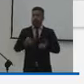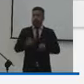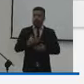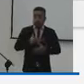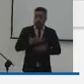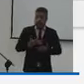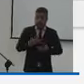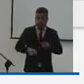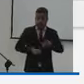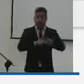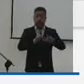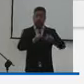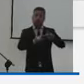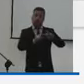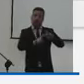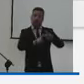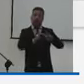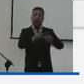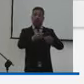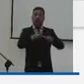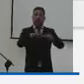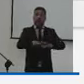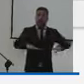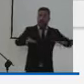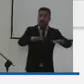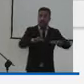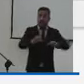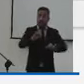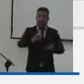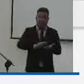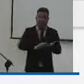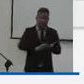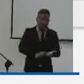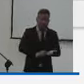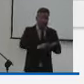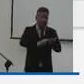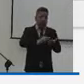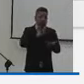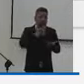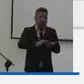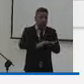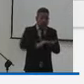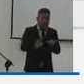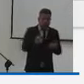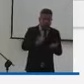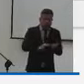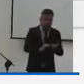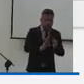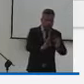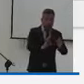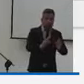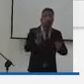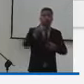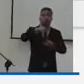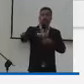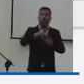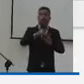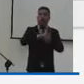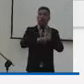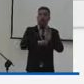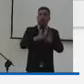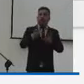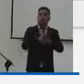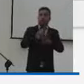una oportunidad la segunda es lograr que los escenarios que se logren habilitar que se logren mejorar tengan programas regulares